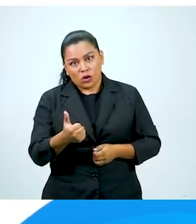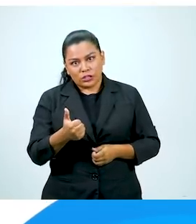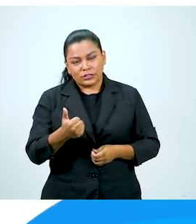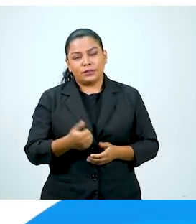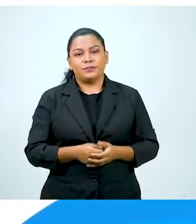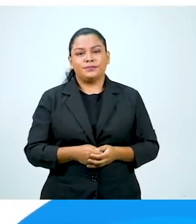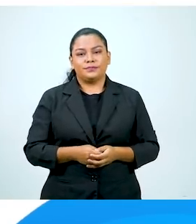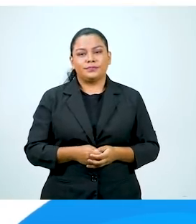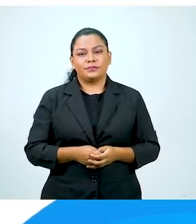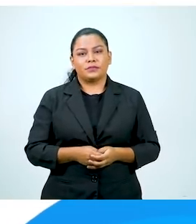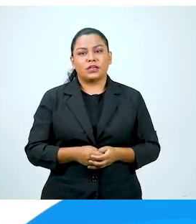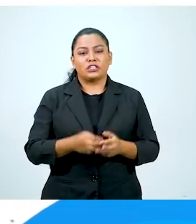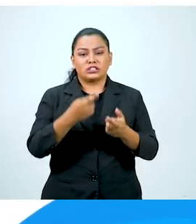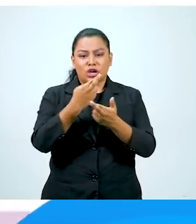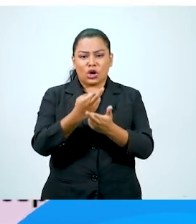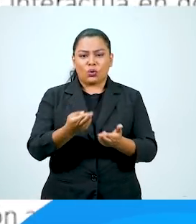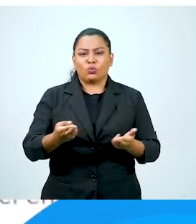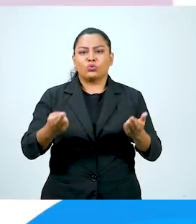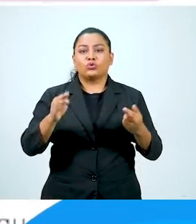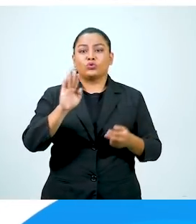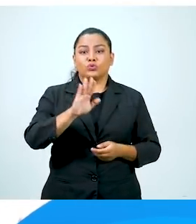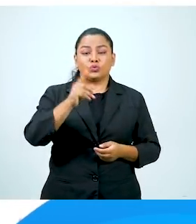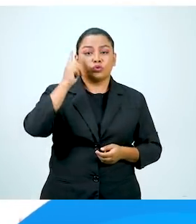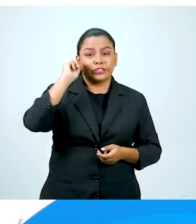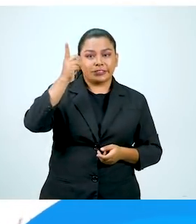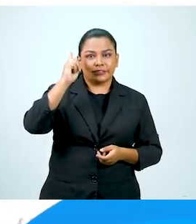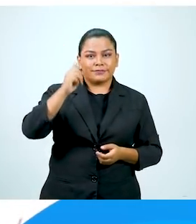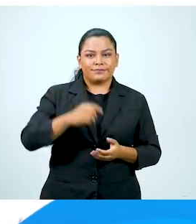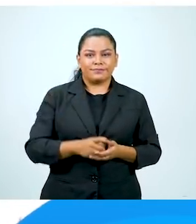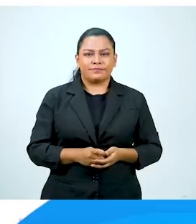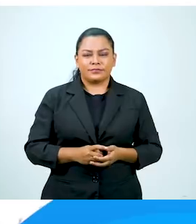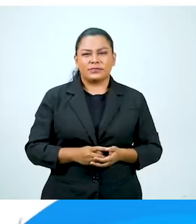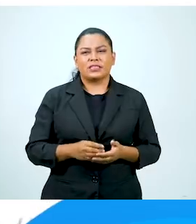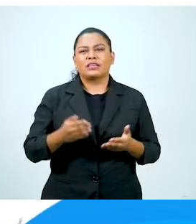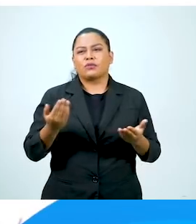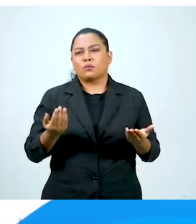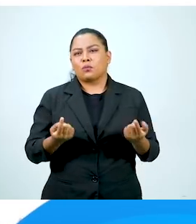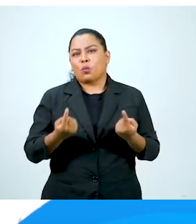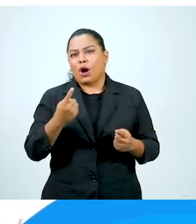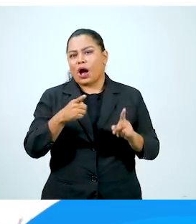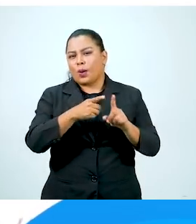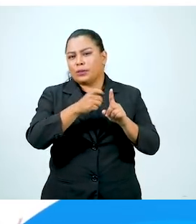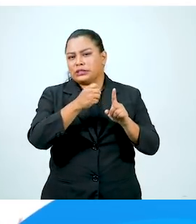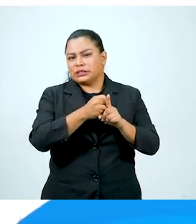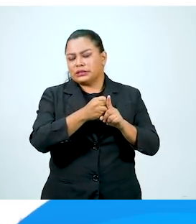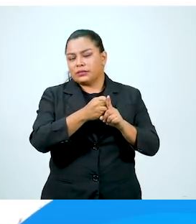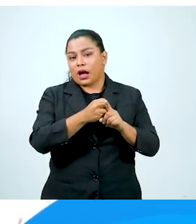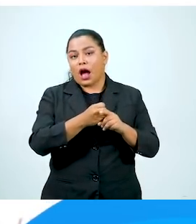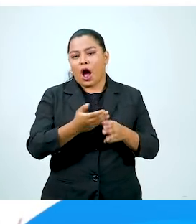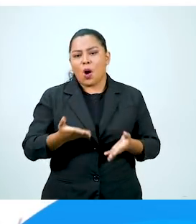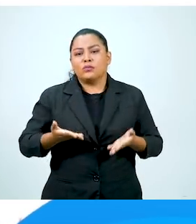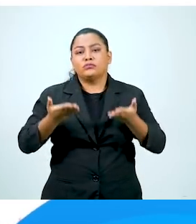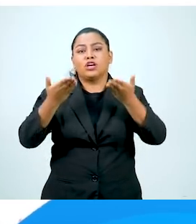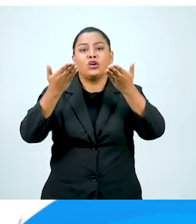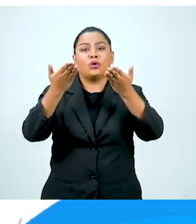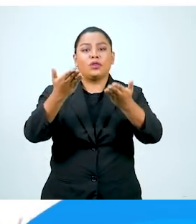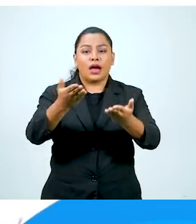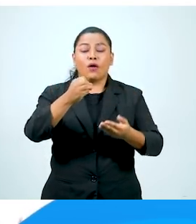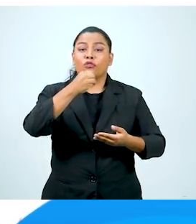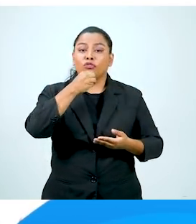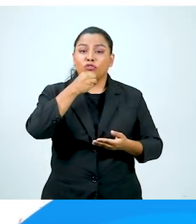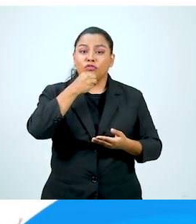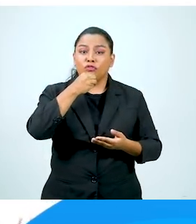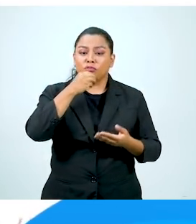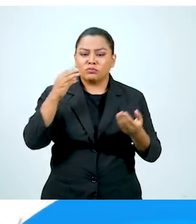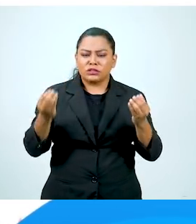de las secciones es la de recursos para el docente. Esta tiene como propósito brindar información